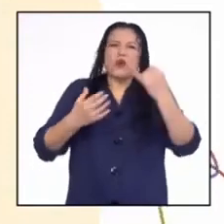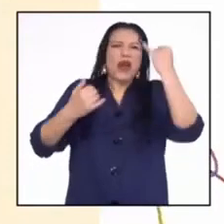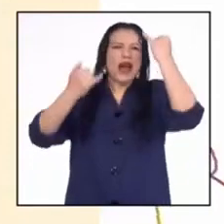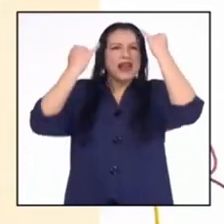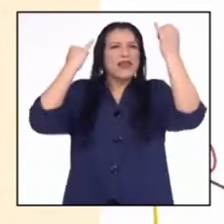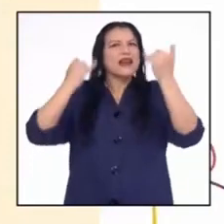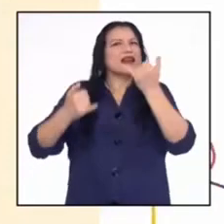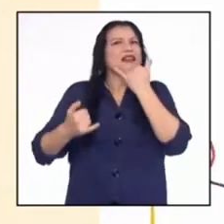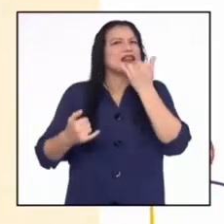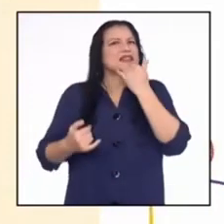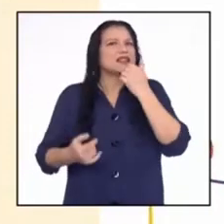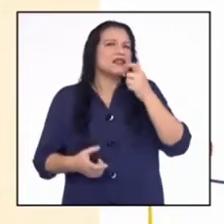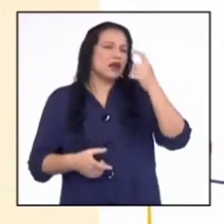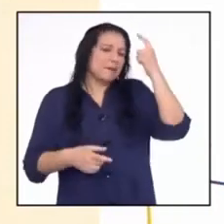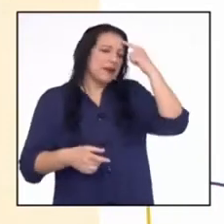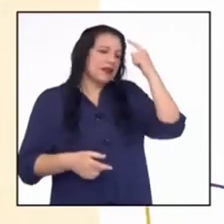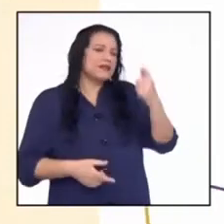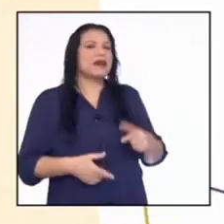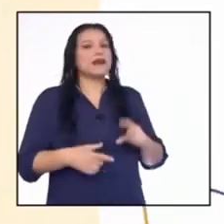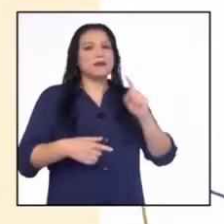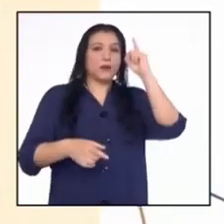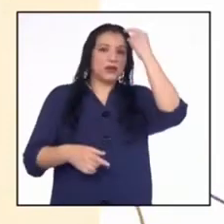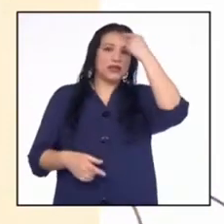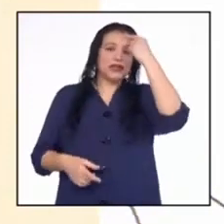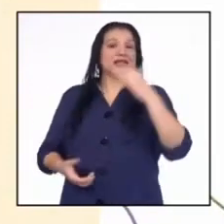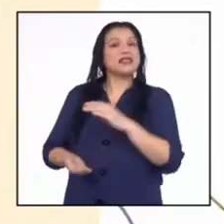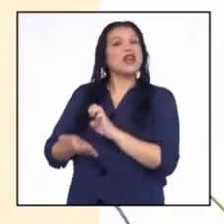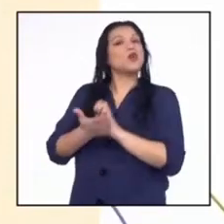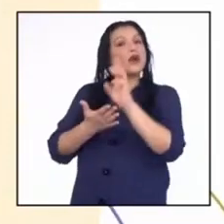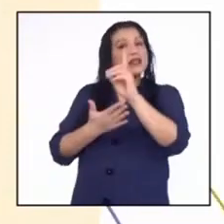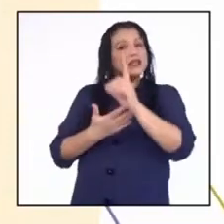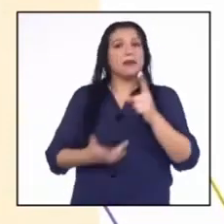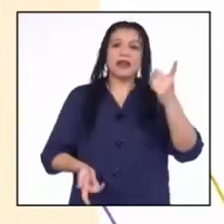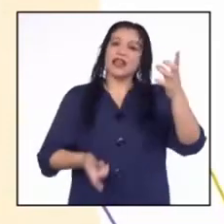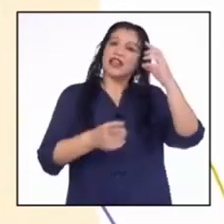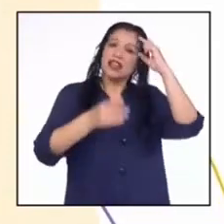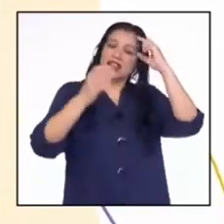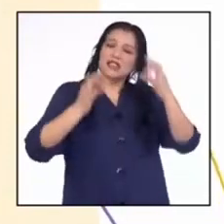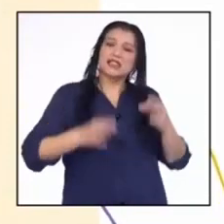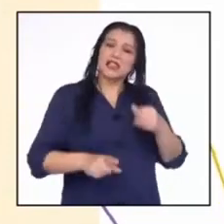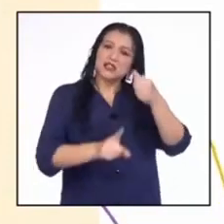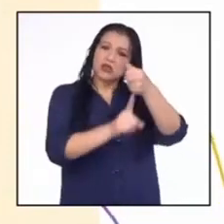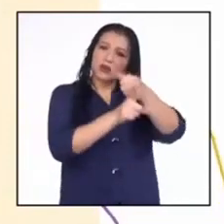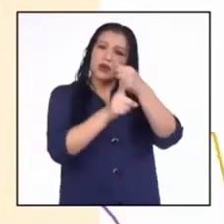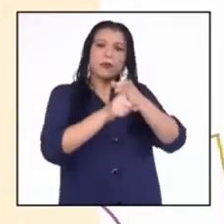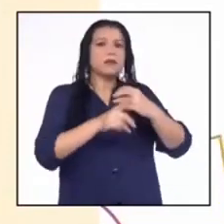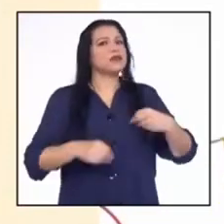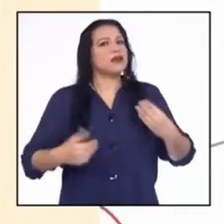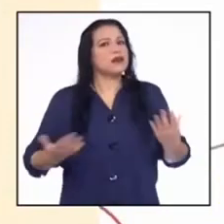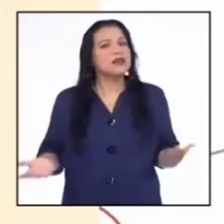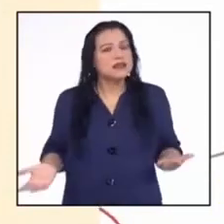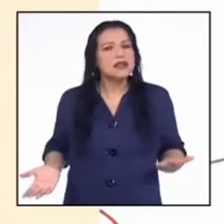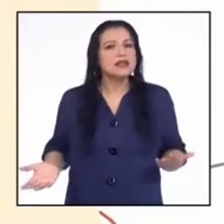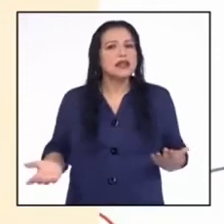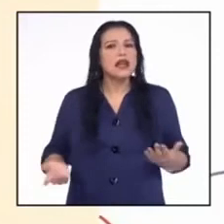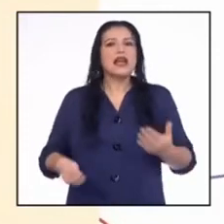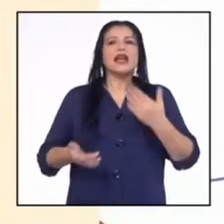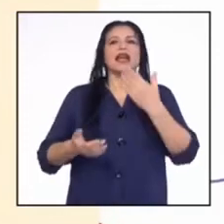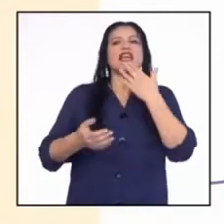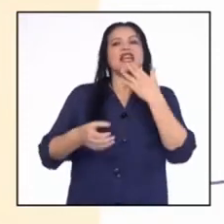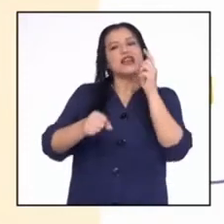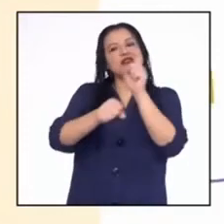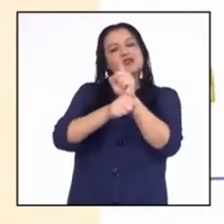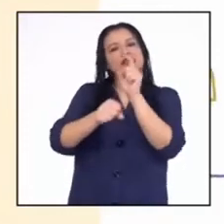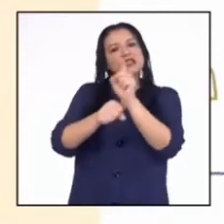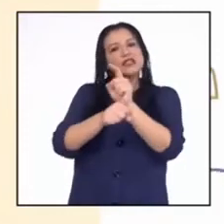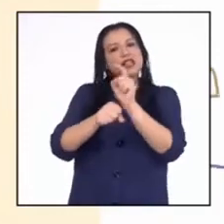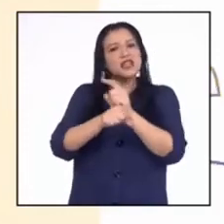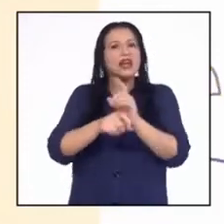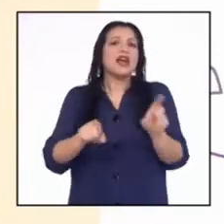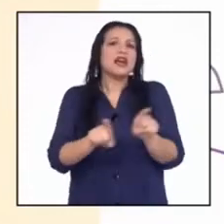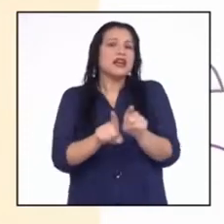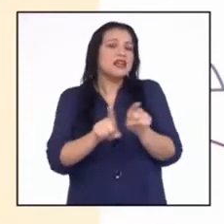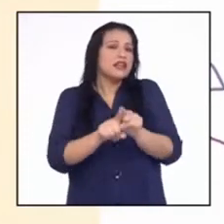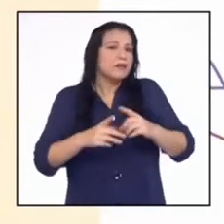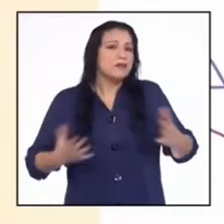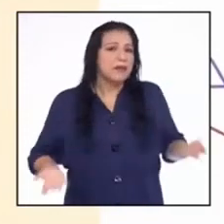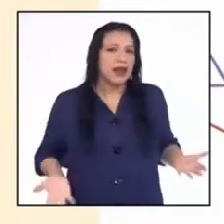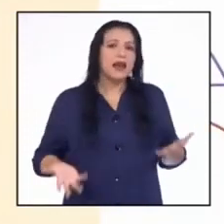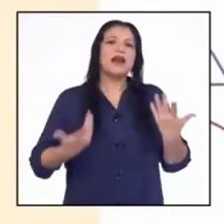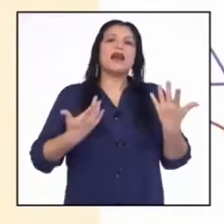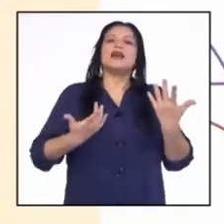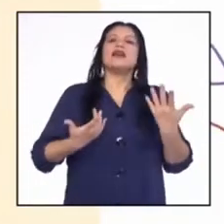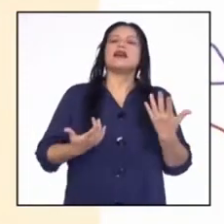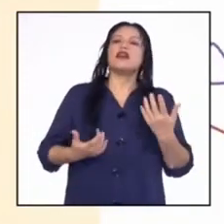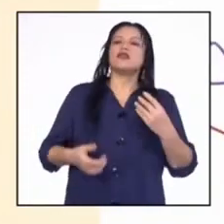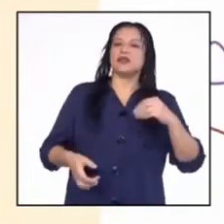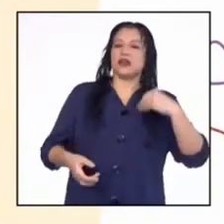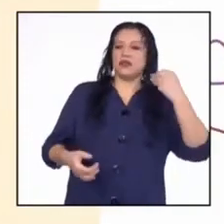habitan quienes gestan política educativa, quienes toman decisiones sobre ellos y ellas, quienes los crían y educan, y al mismo tiempo habitan